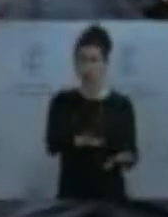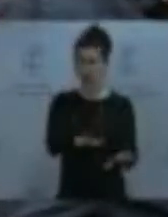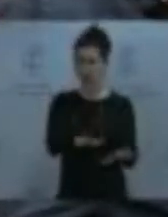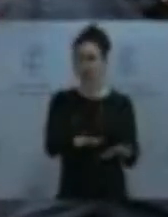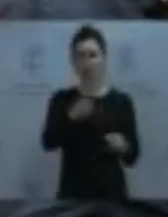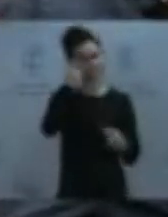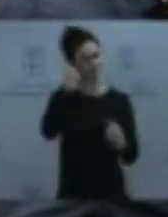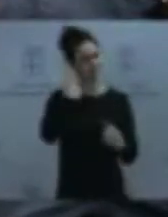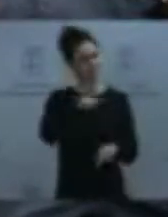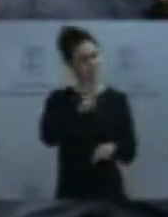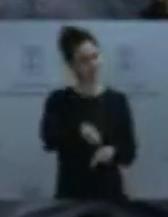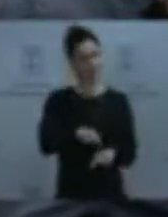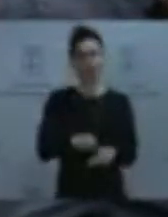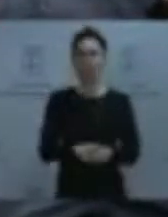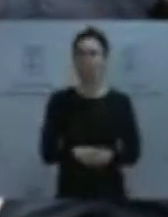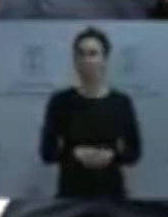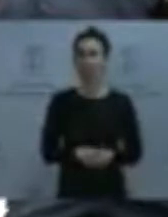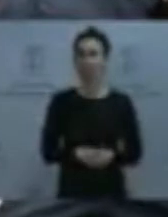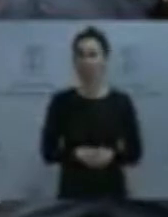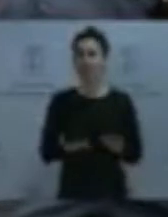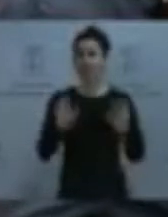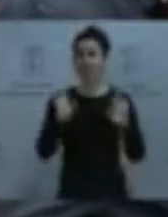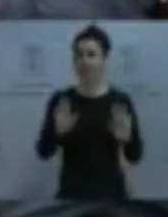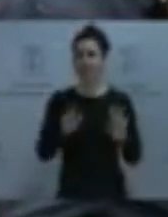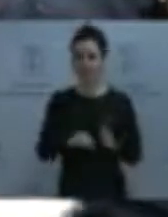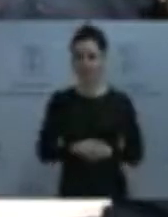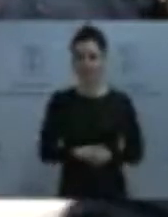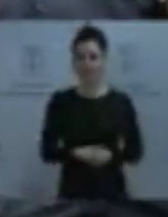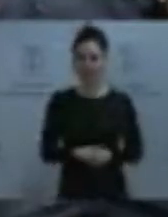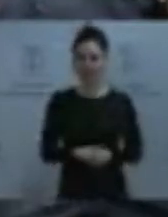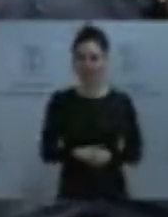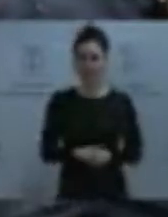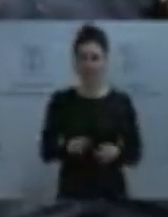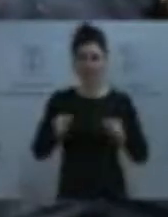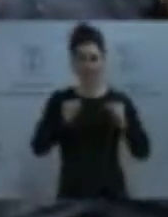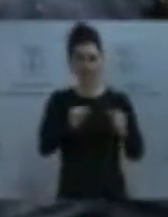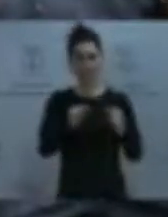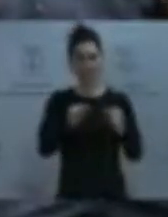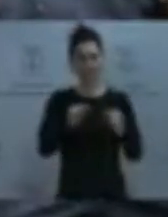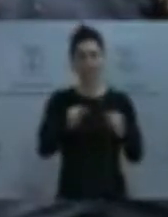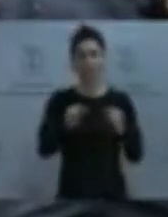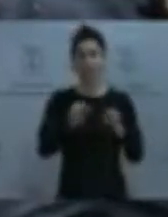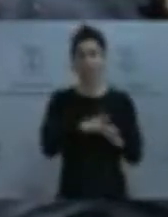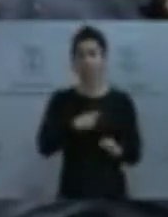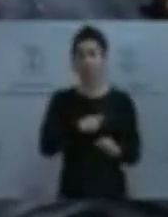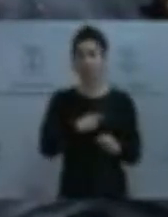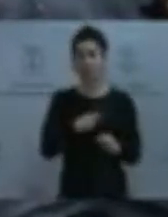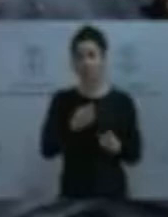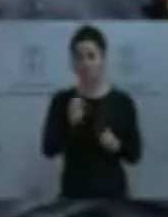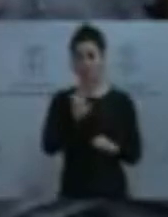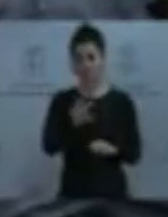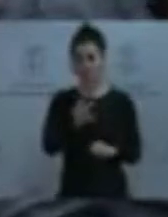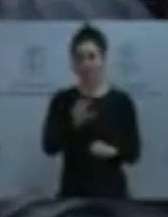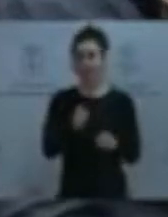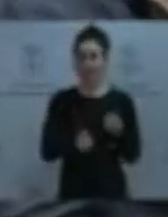Lo que sí dice es que han llevado esa disputa a la Comisión Nacional de los Mercados y la Competencia y nos encontramos con la sorpresa de que, pidiendo la documentación